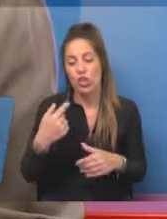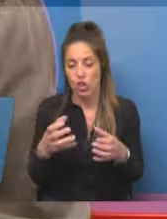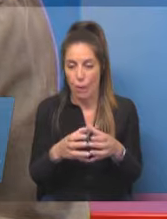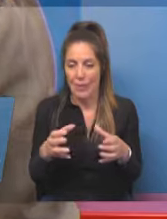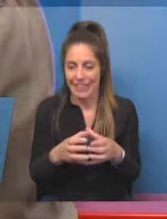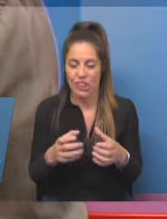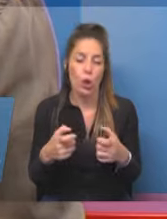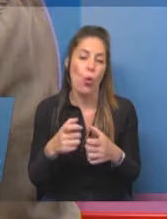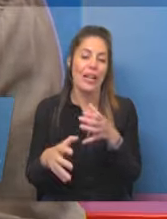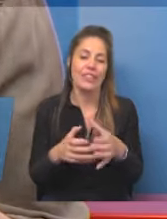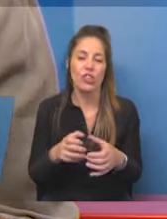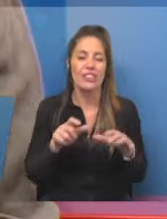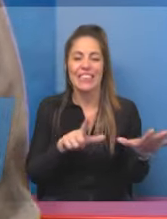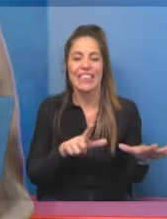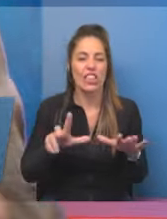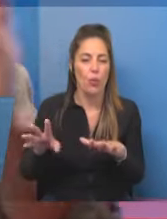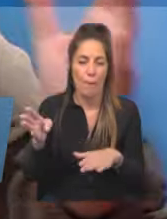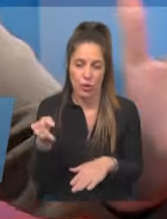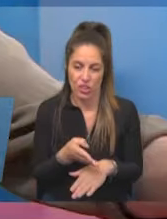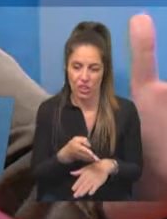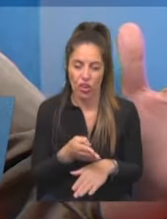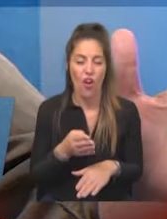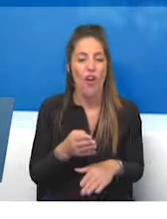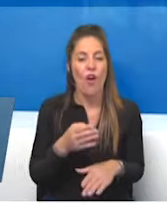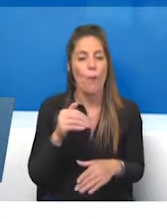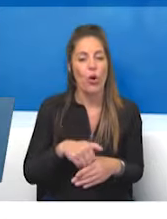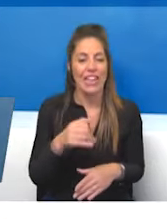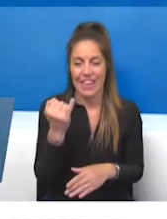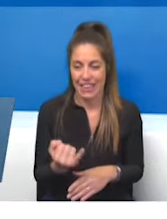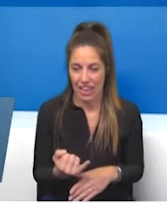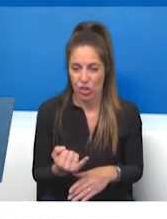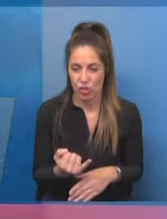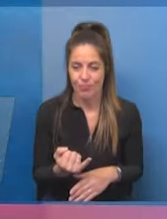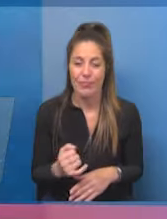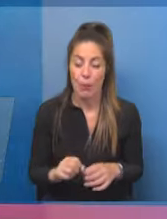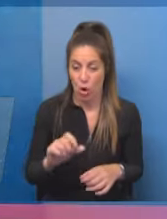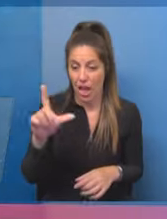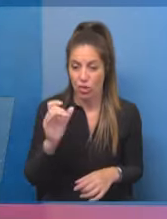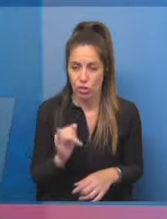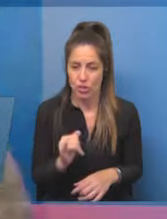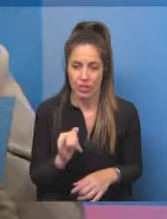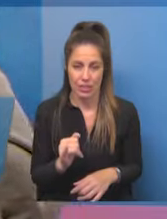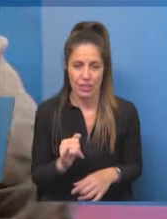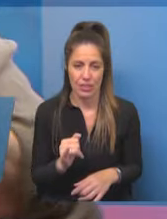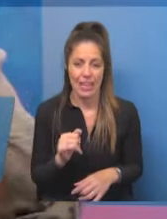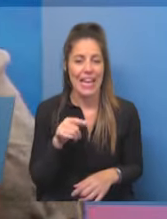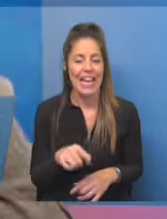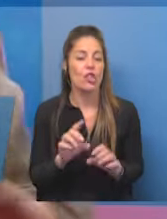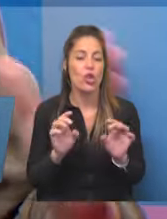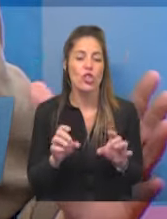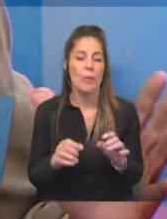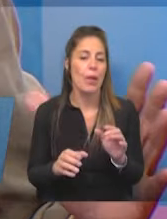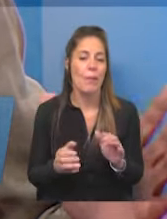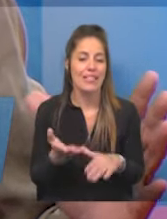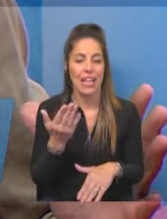partidos de la coalición un 79 votan a delgado es muy alto esto Solo es más